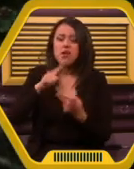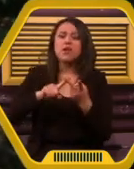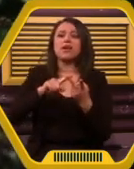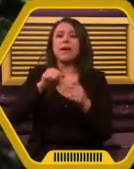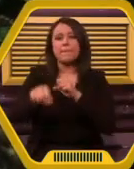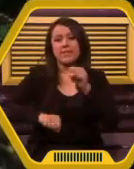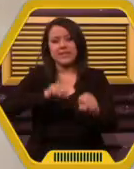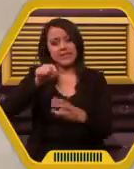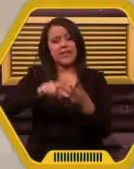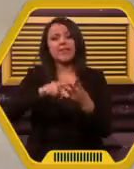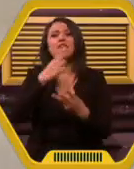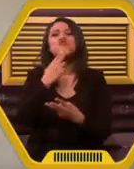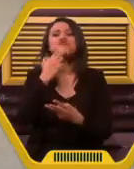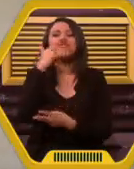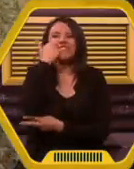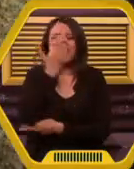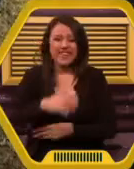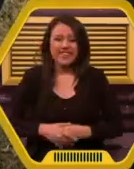dulces.